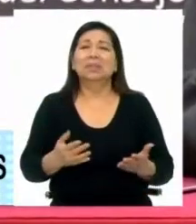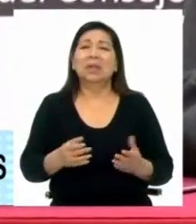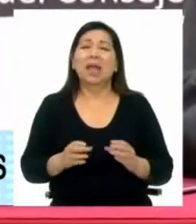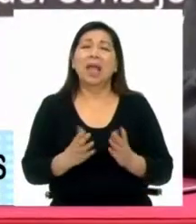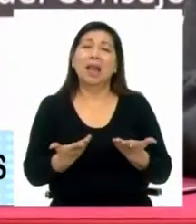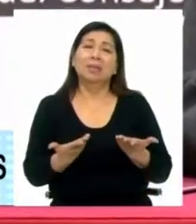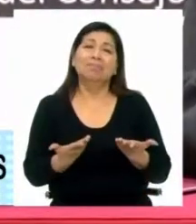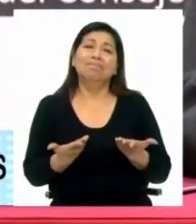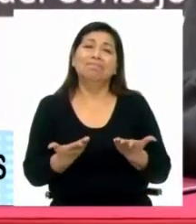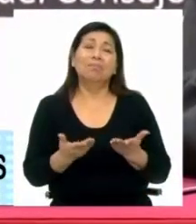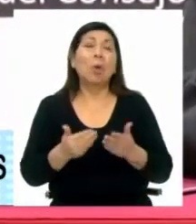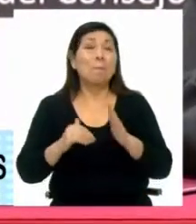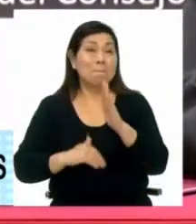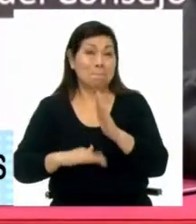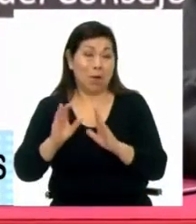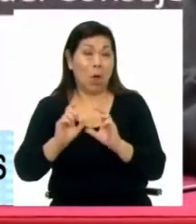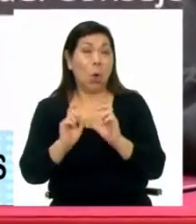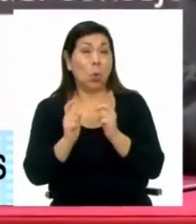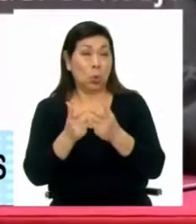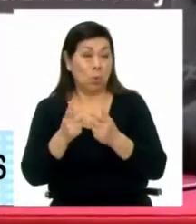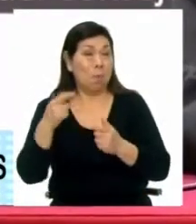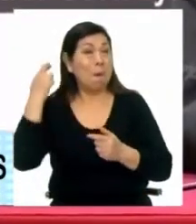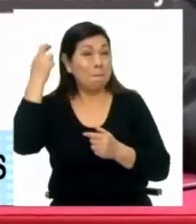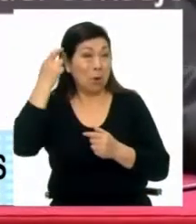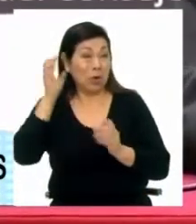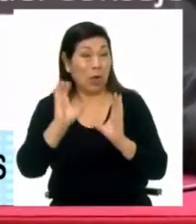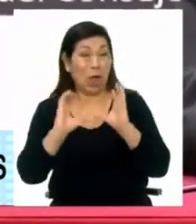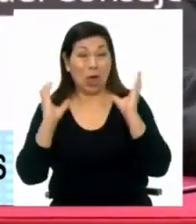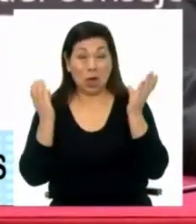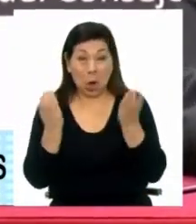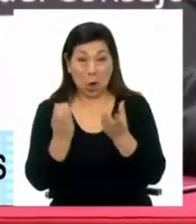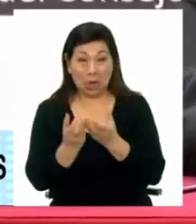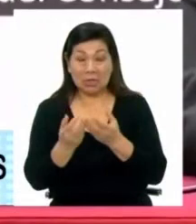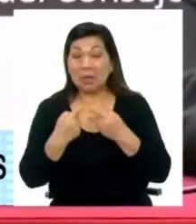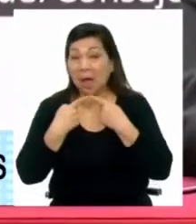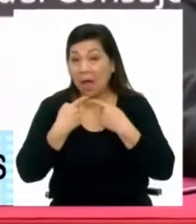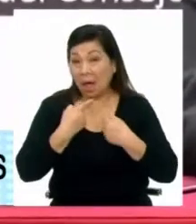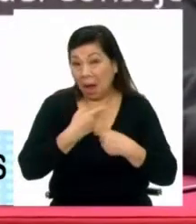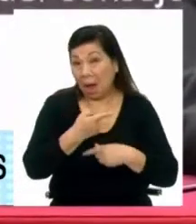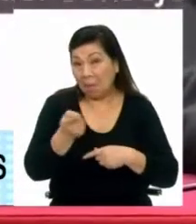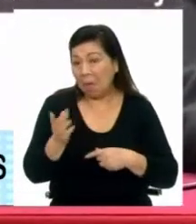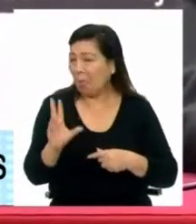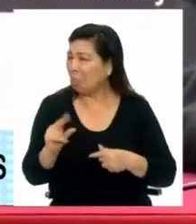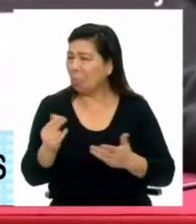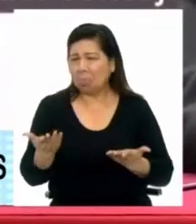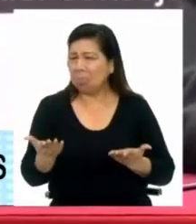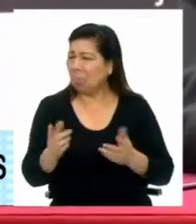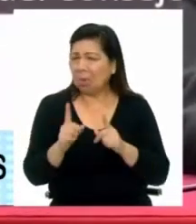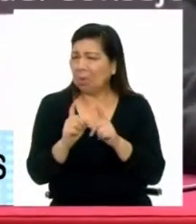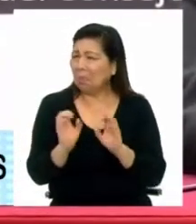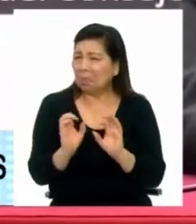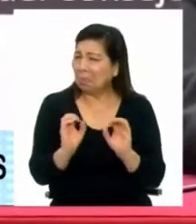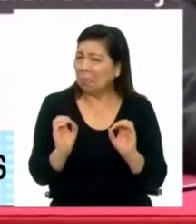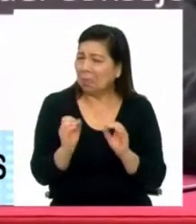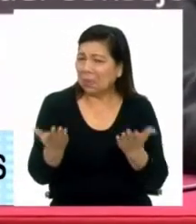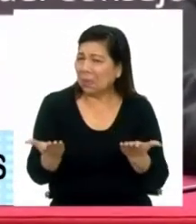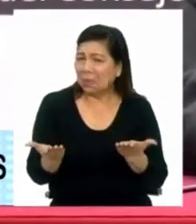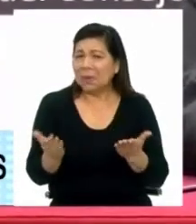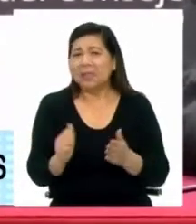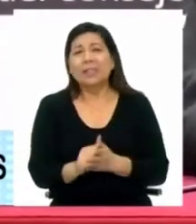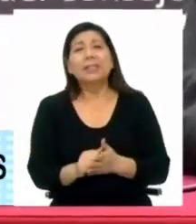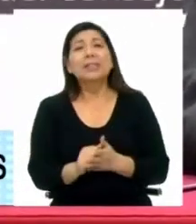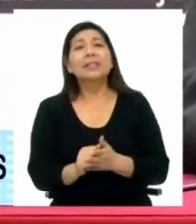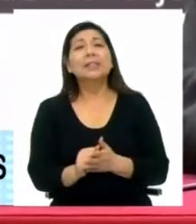que la mayoría de bancadas, como se ha expresado en diversos medios de comunicación, no tienen mayor cuestionamiento sobre